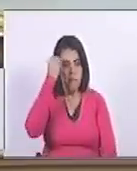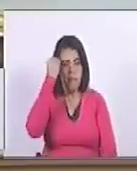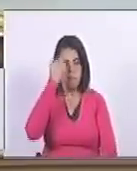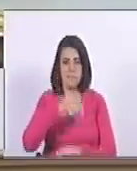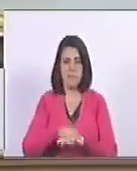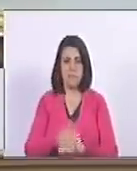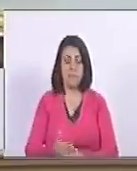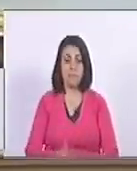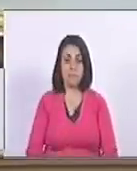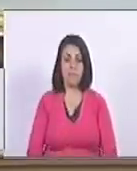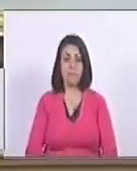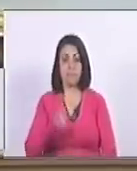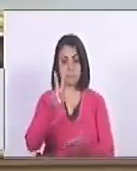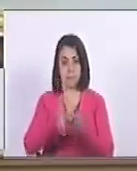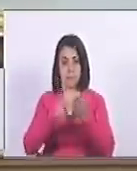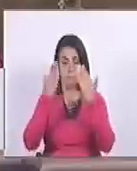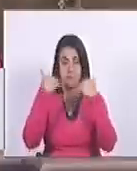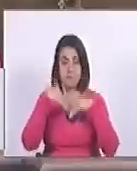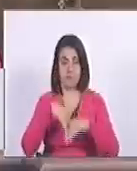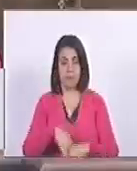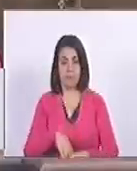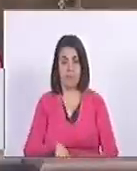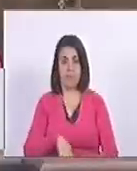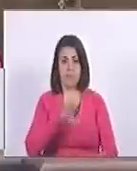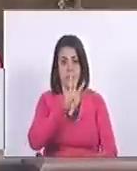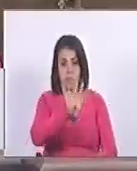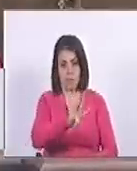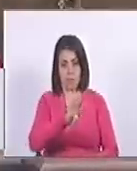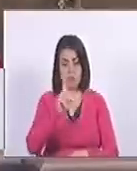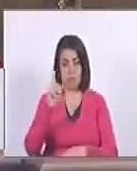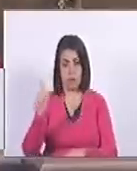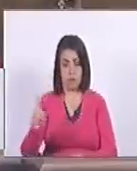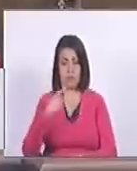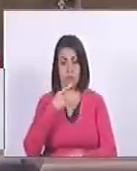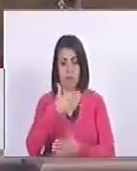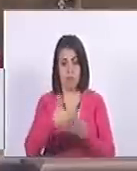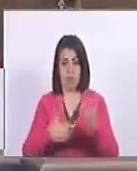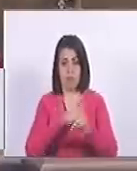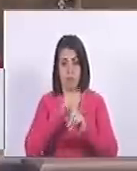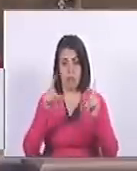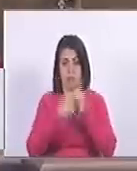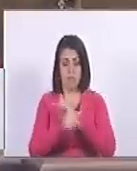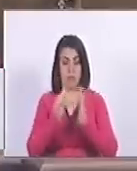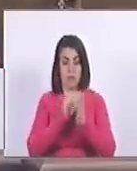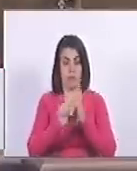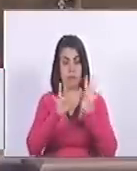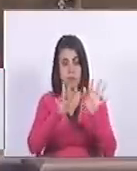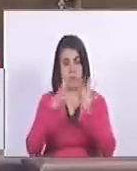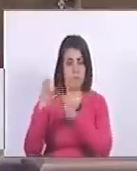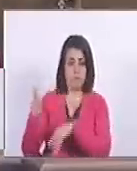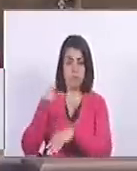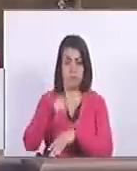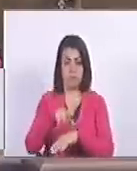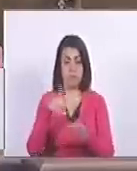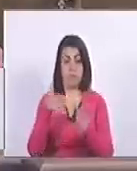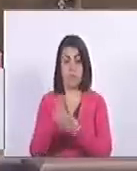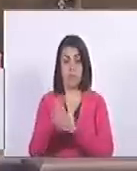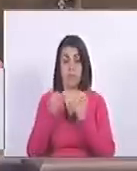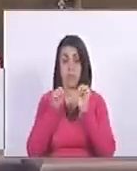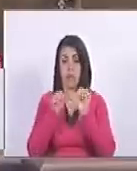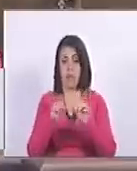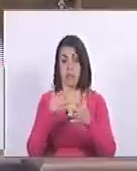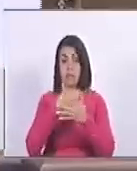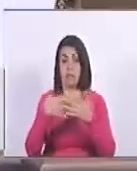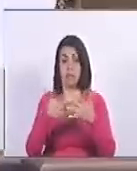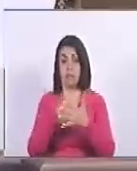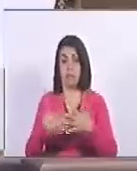consideración. Aprobado. Siguiente. 41. Se propone modificar el artículo 19, el cual queda redactado